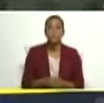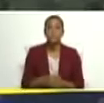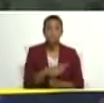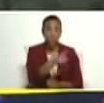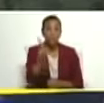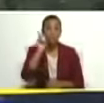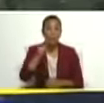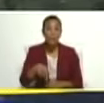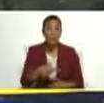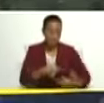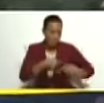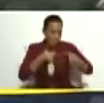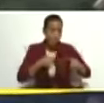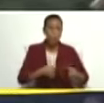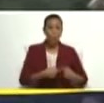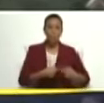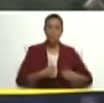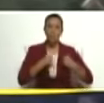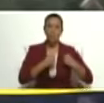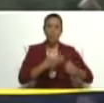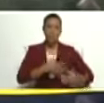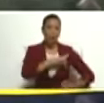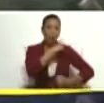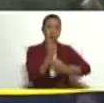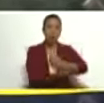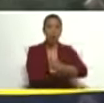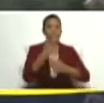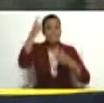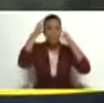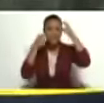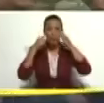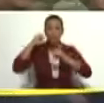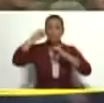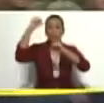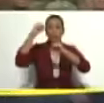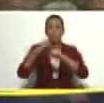digamos desde el corazón de vencedores que somos, ¡Chávez vive!